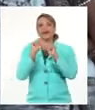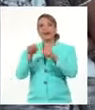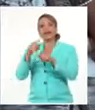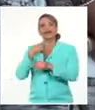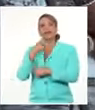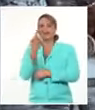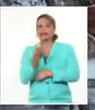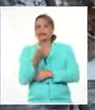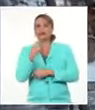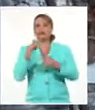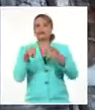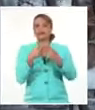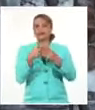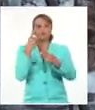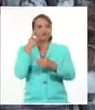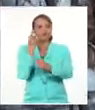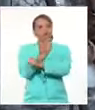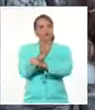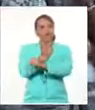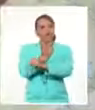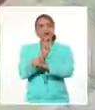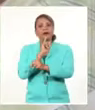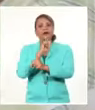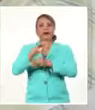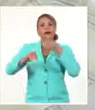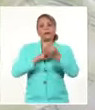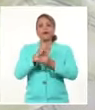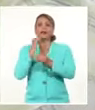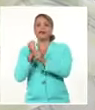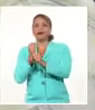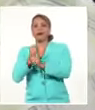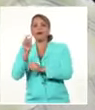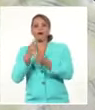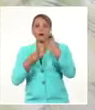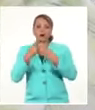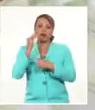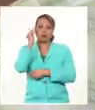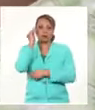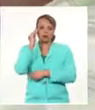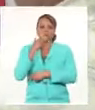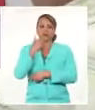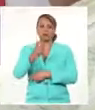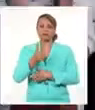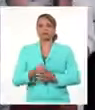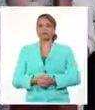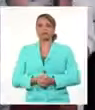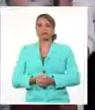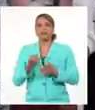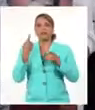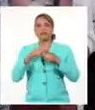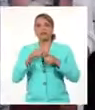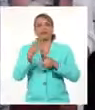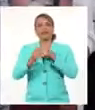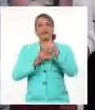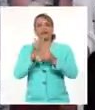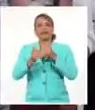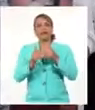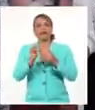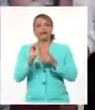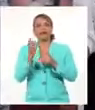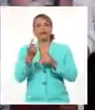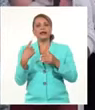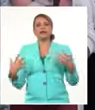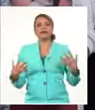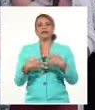adquirir para incorporarse a otro puesto a los que deseen aspirar. El camino a la solución de estos problemas pasa, entre otras vías, por el vínculo con